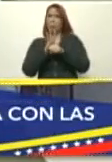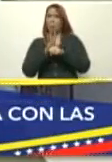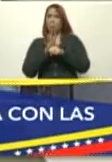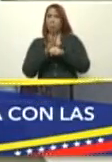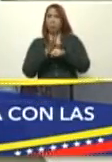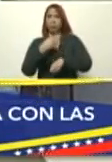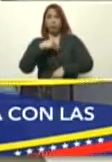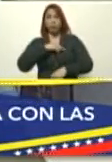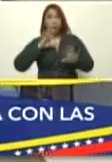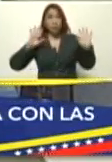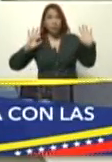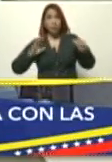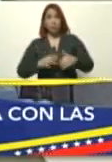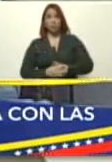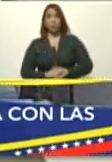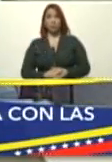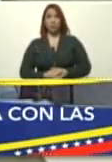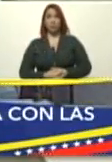Estábamos